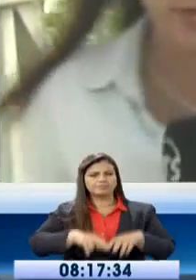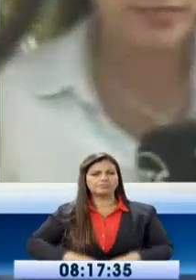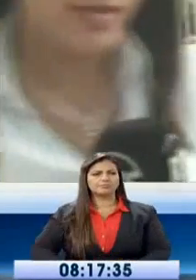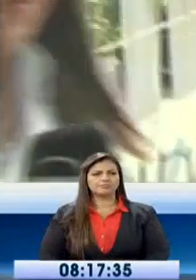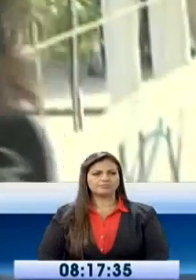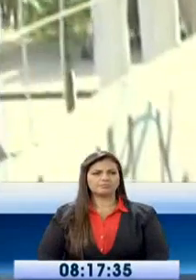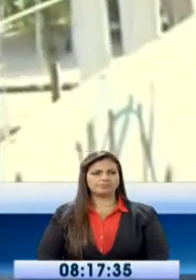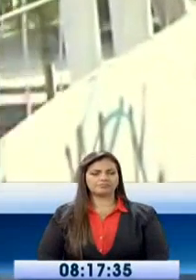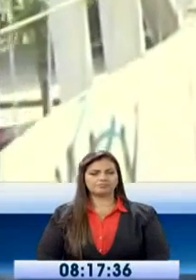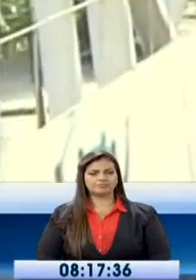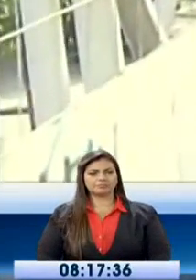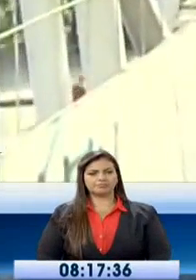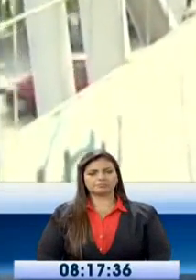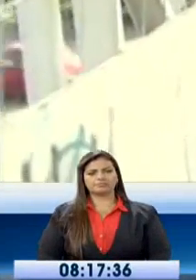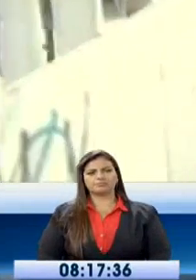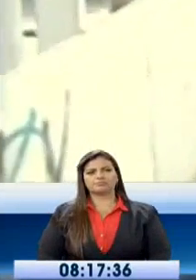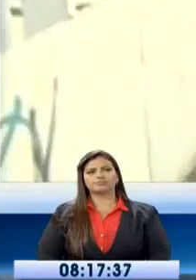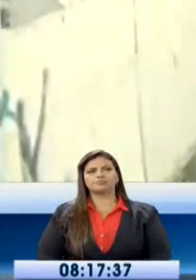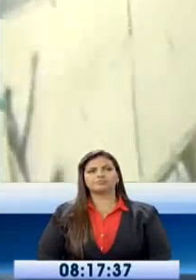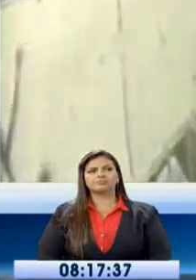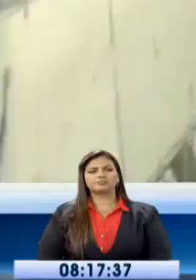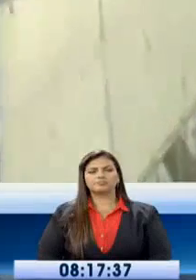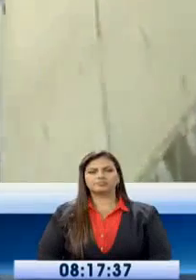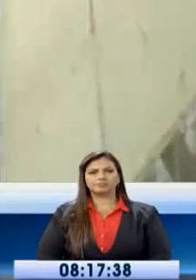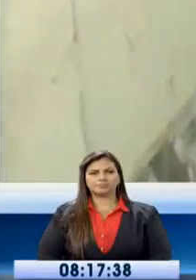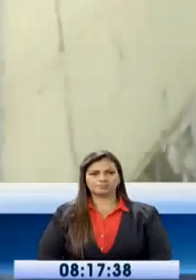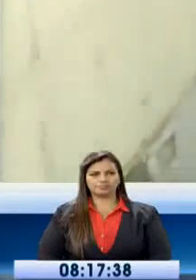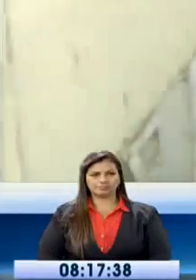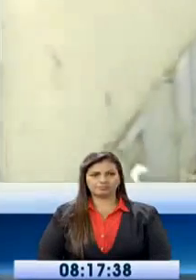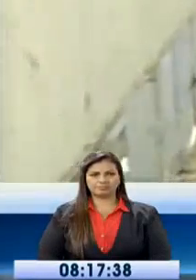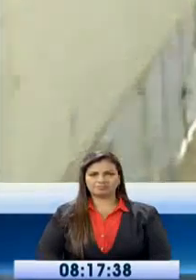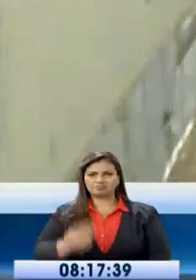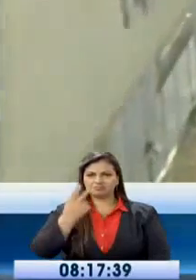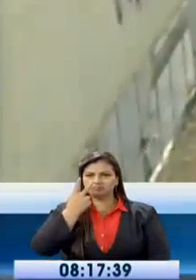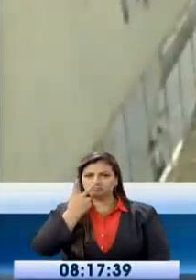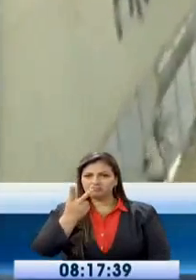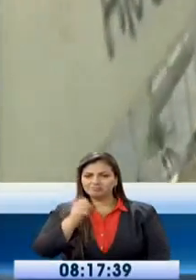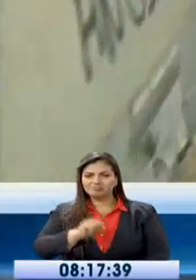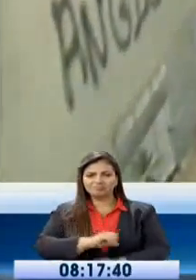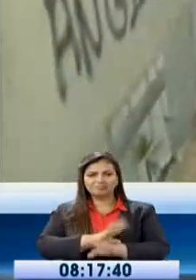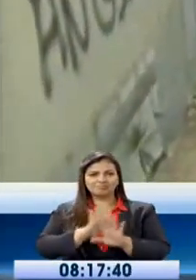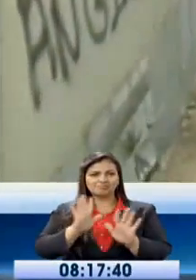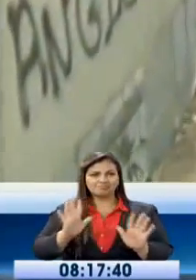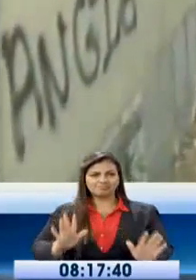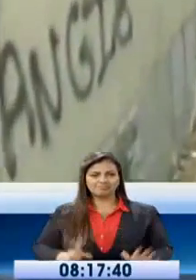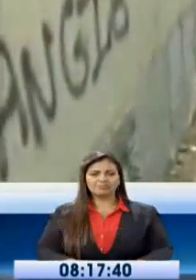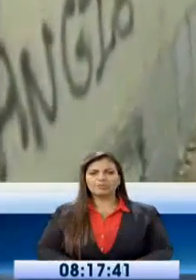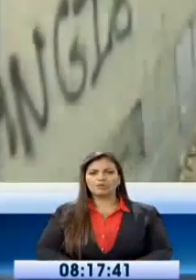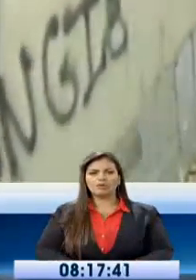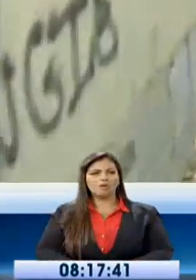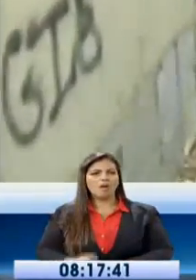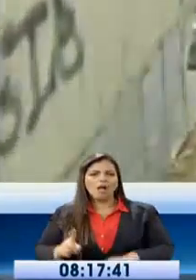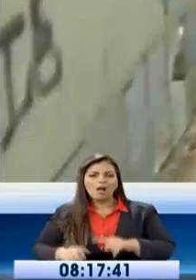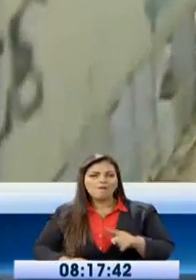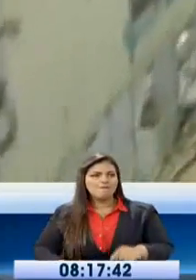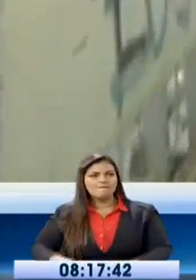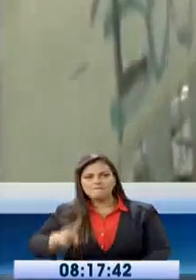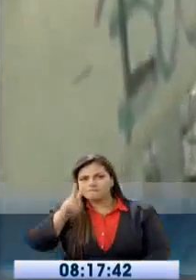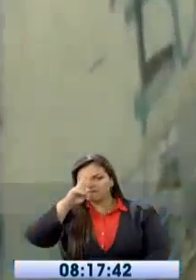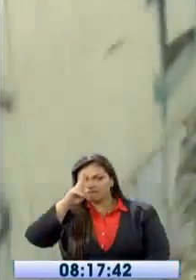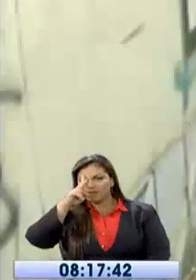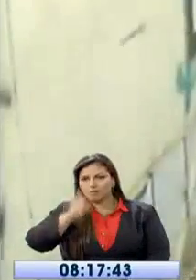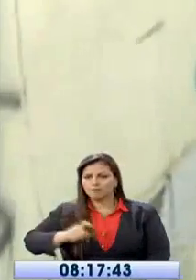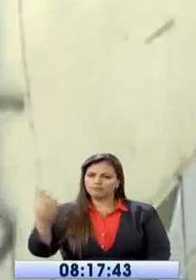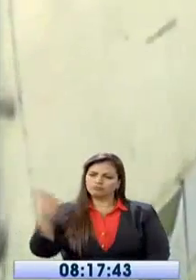este puente. Vamos a observar, bueno, lo más evidente es el graffiti. Todo tipo